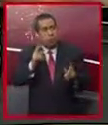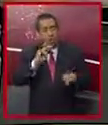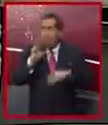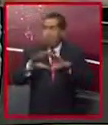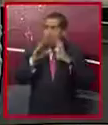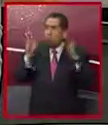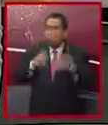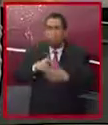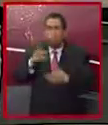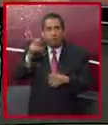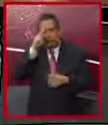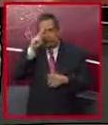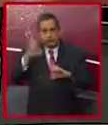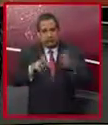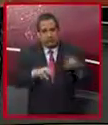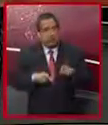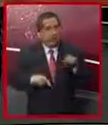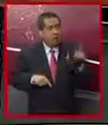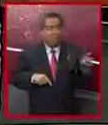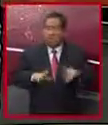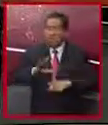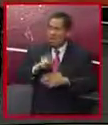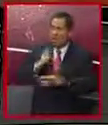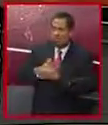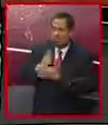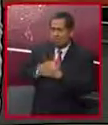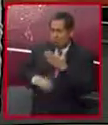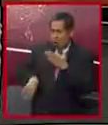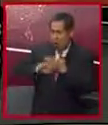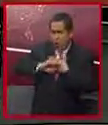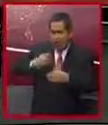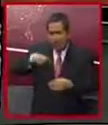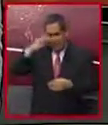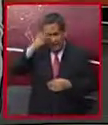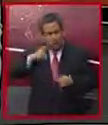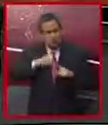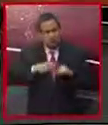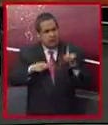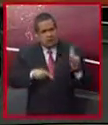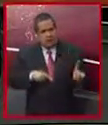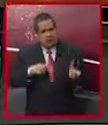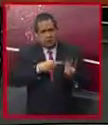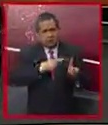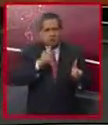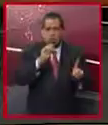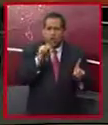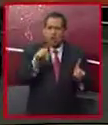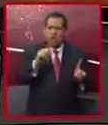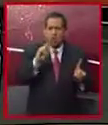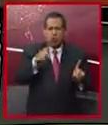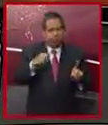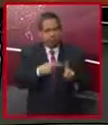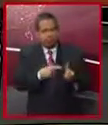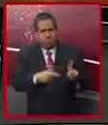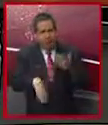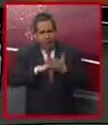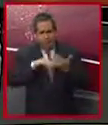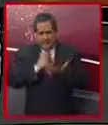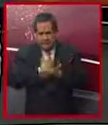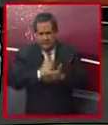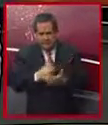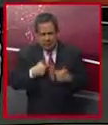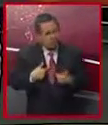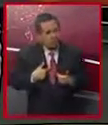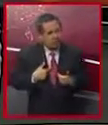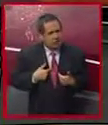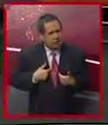mundo, y que quien ha amenazado ya a los mexicanos en Estados Unidos es el señor Donald Trump. Por lo tanto,